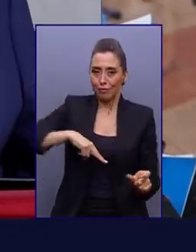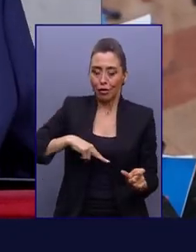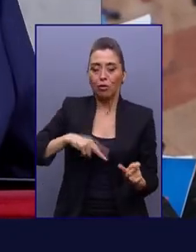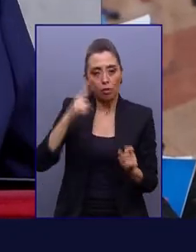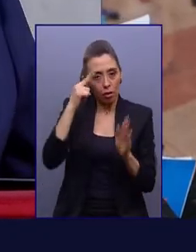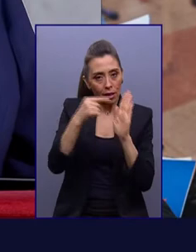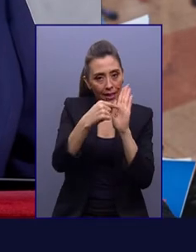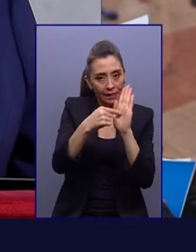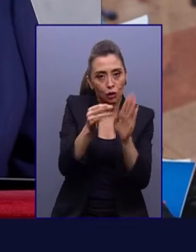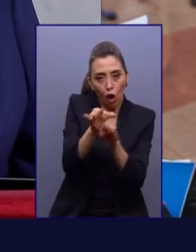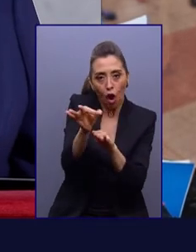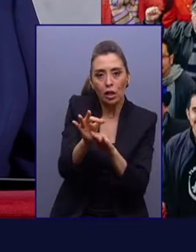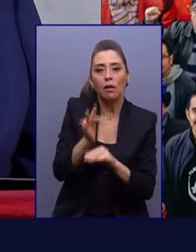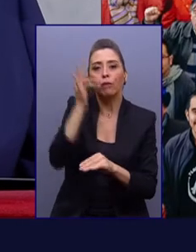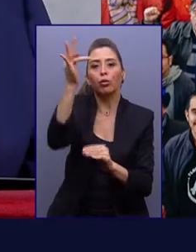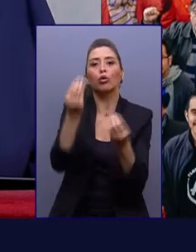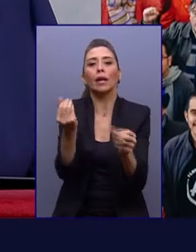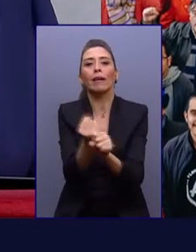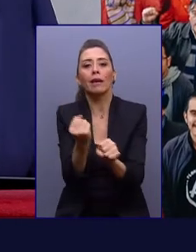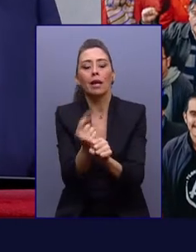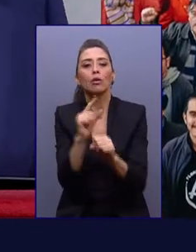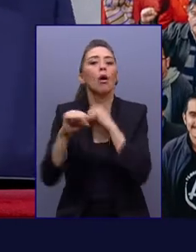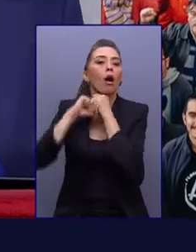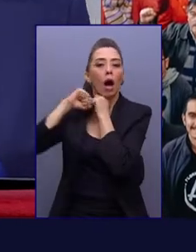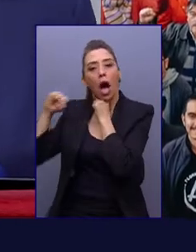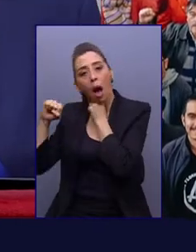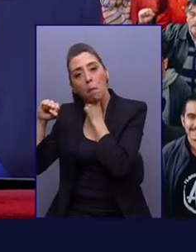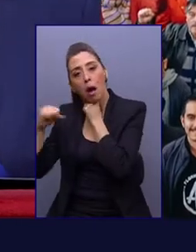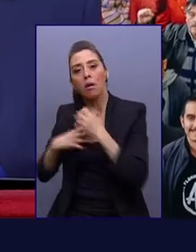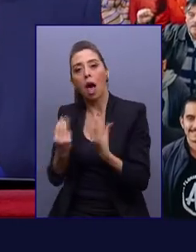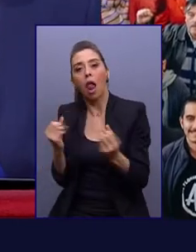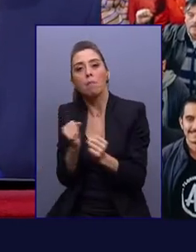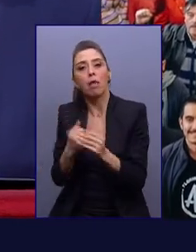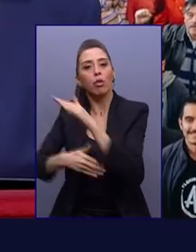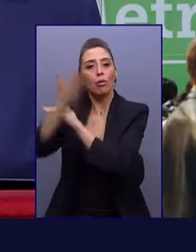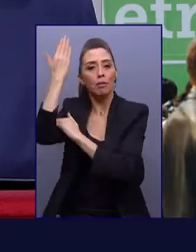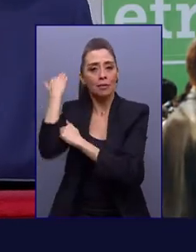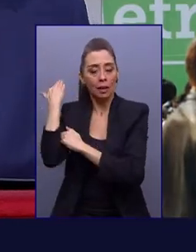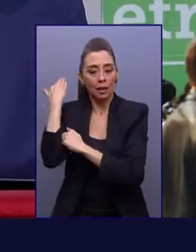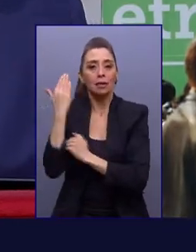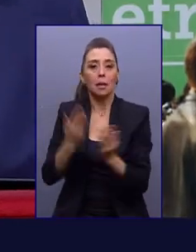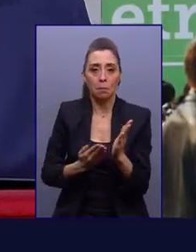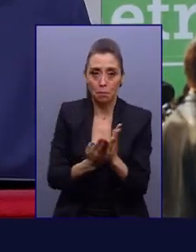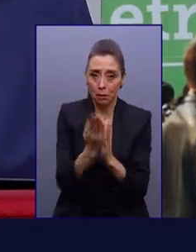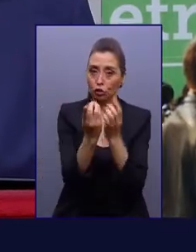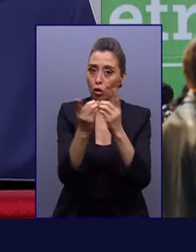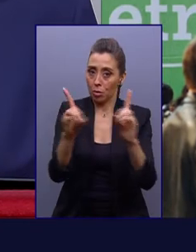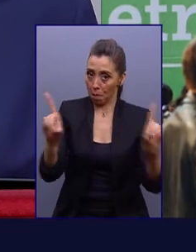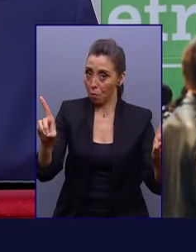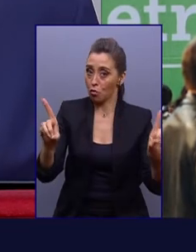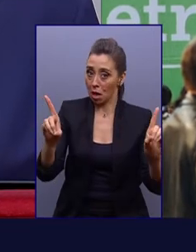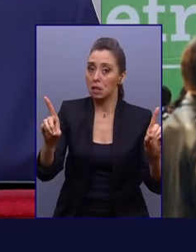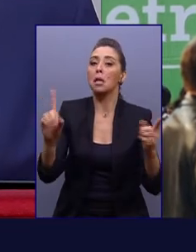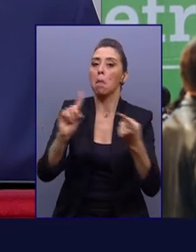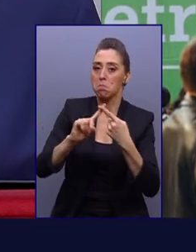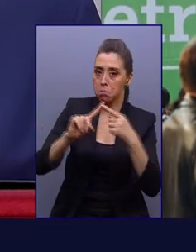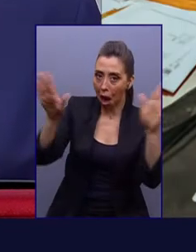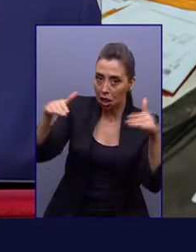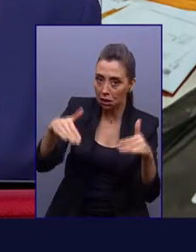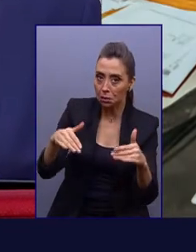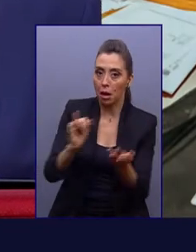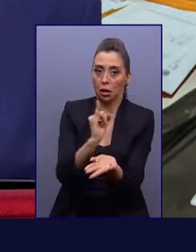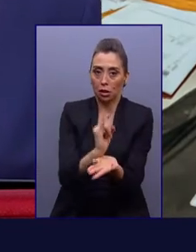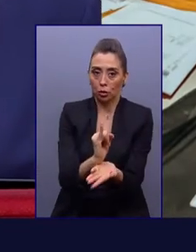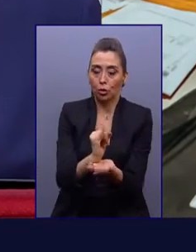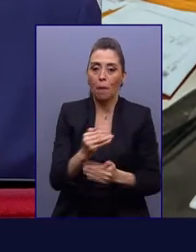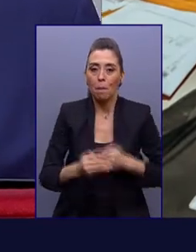para las tareas del mañana y que no nos amarre a los temores de ayer. Pusimos en marcha de manera democrática, participativa e